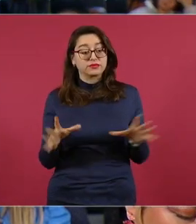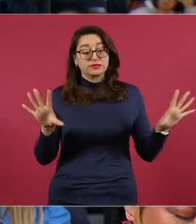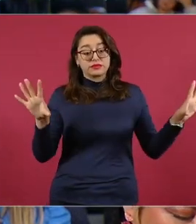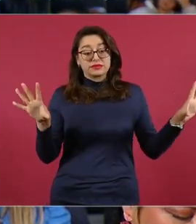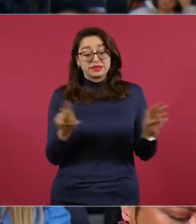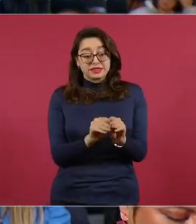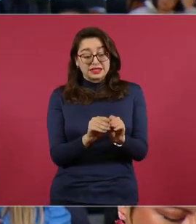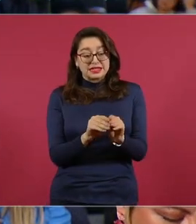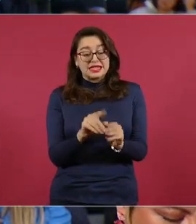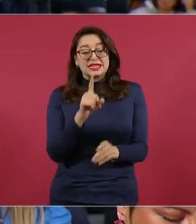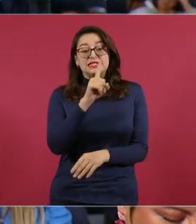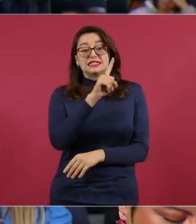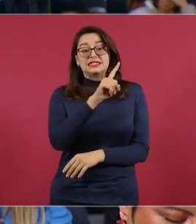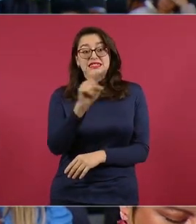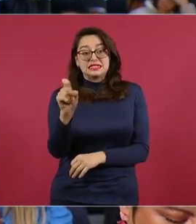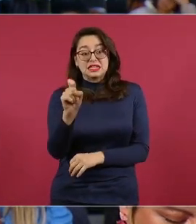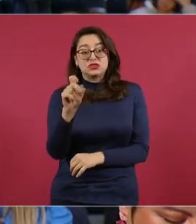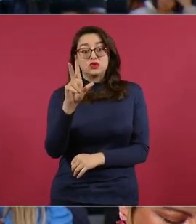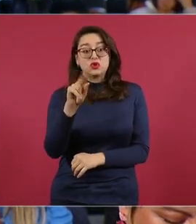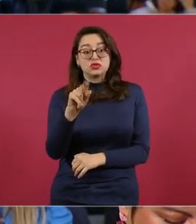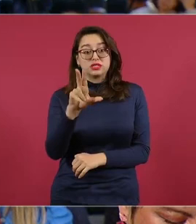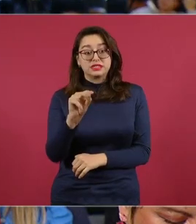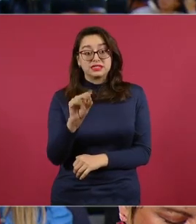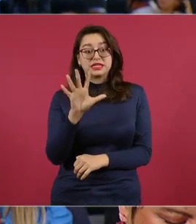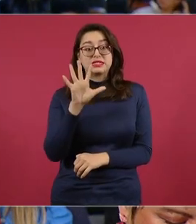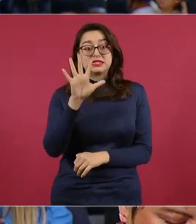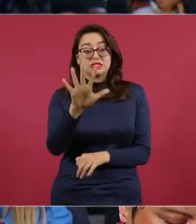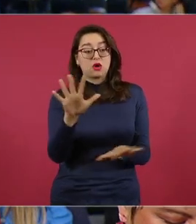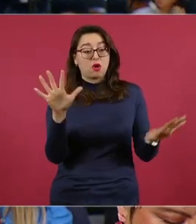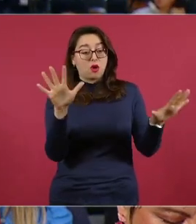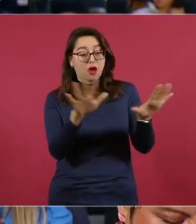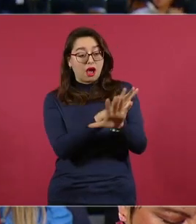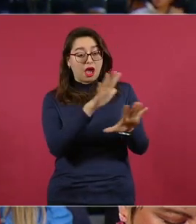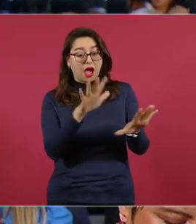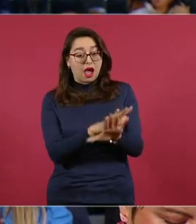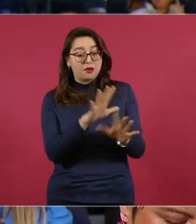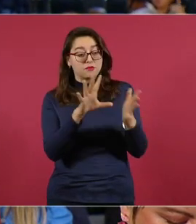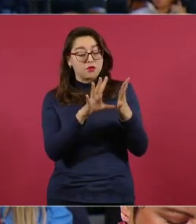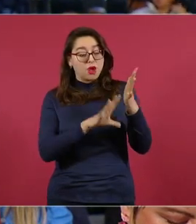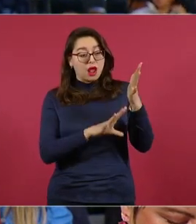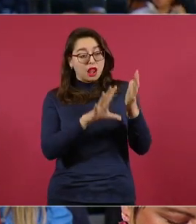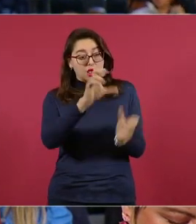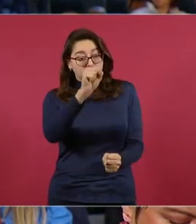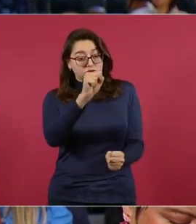presidente, y se reformaron, si no me equivoco,